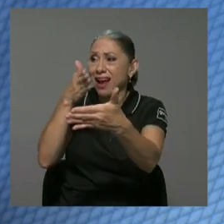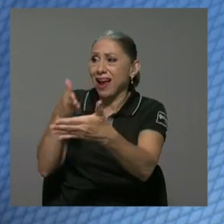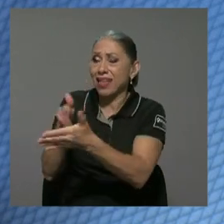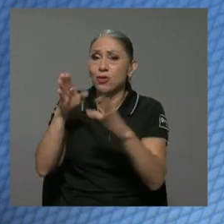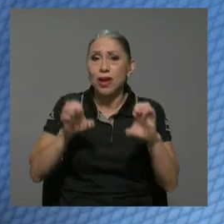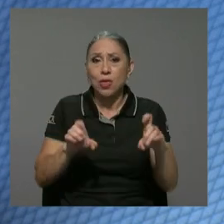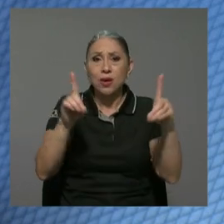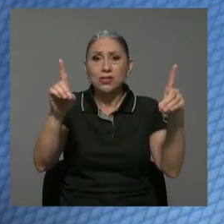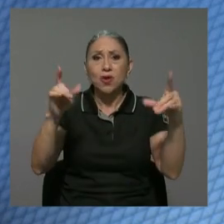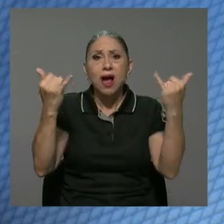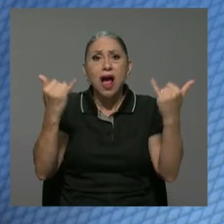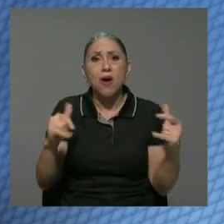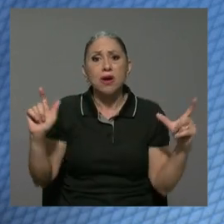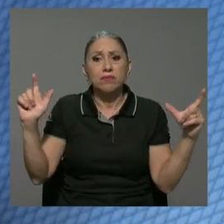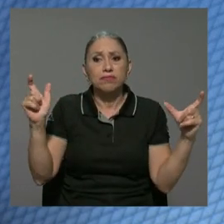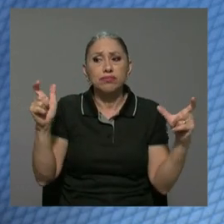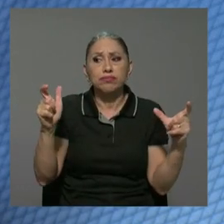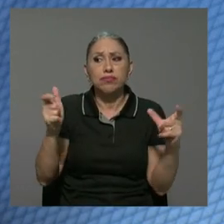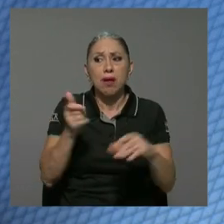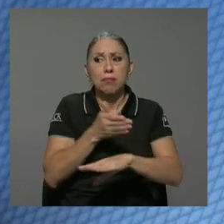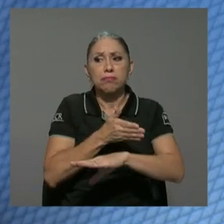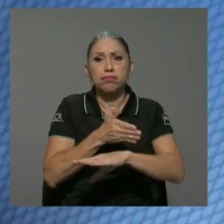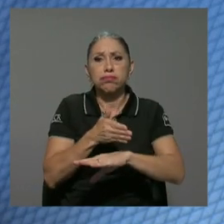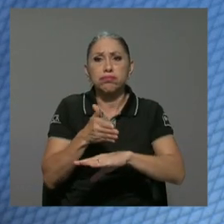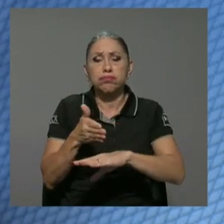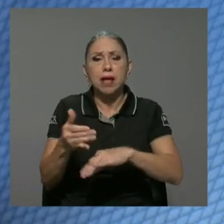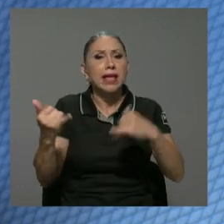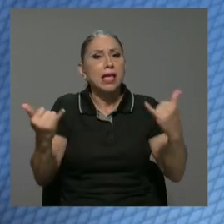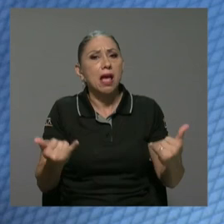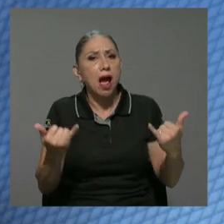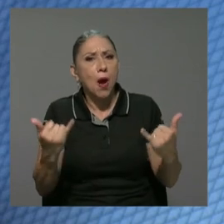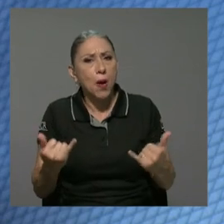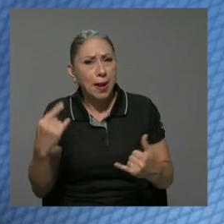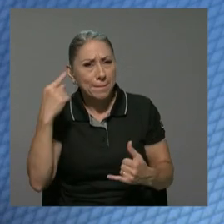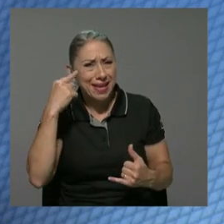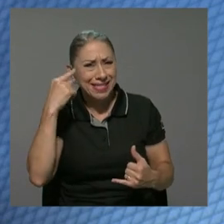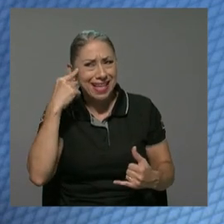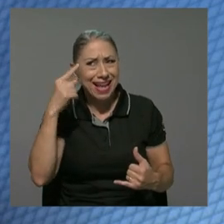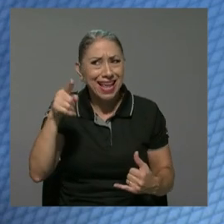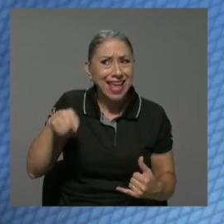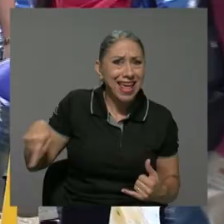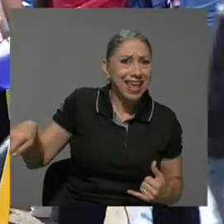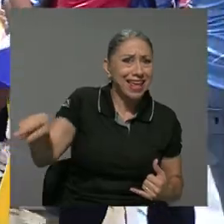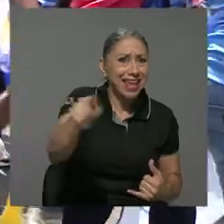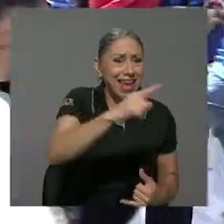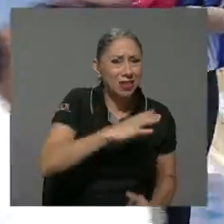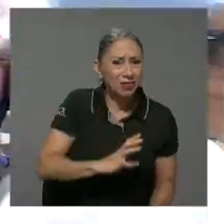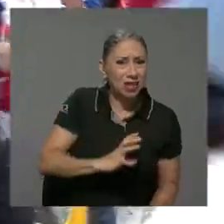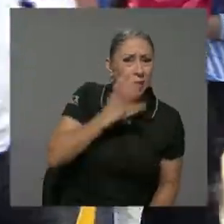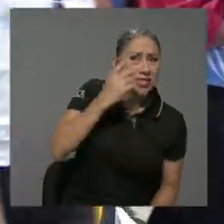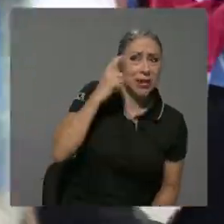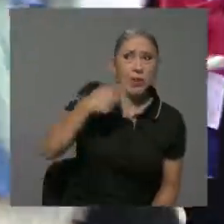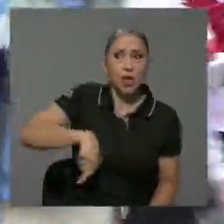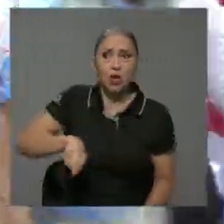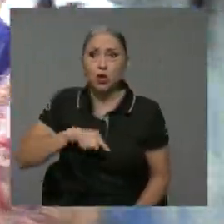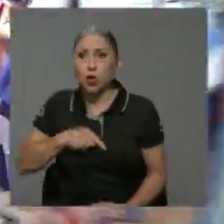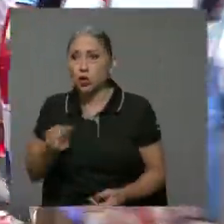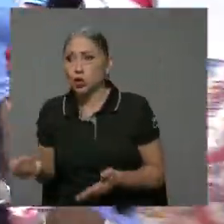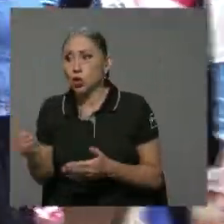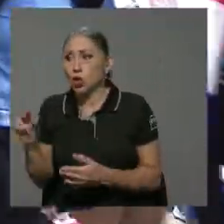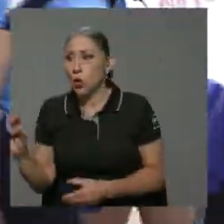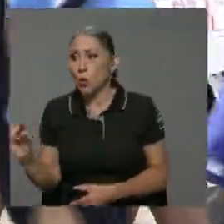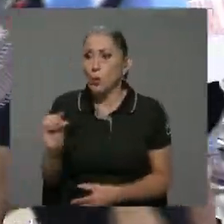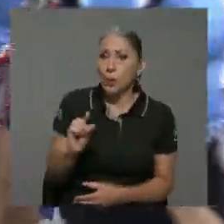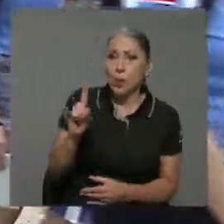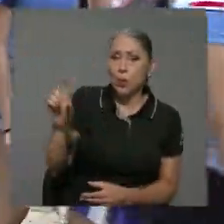diezmando, y ahora pensar en que se molestan porque estamos retomando un 1%, por ejemplo, en caso de las universidades públicas,